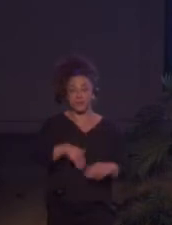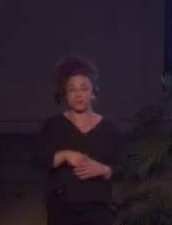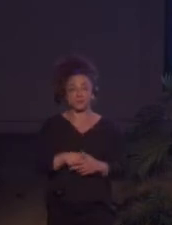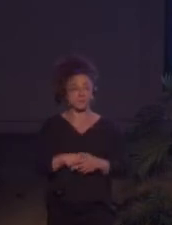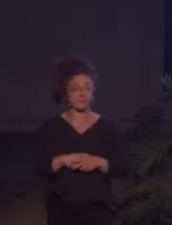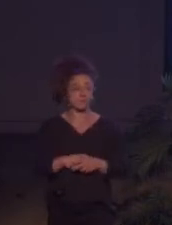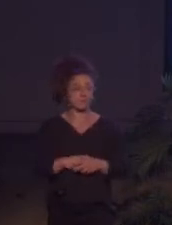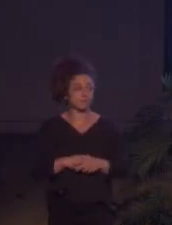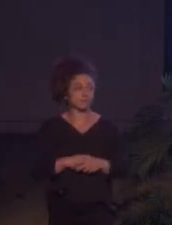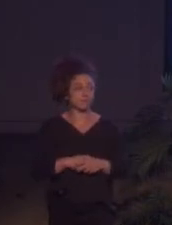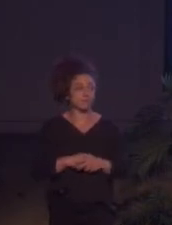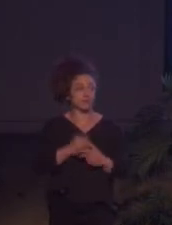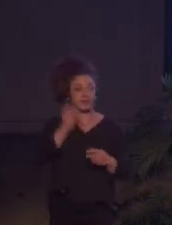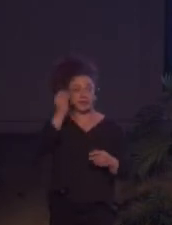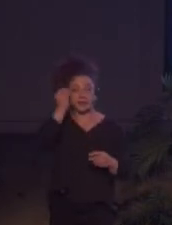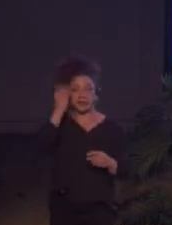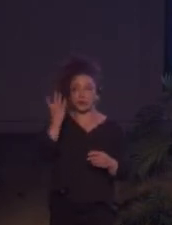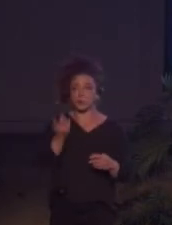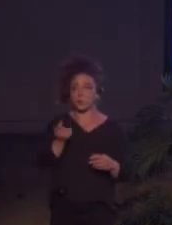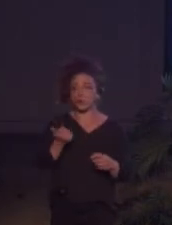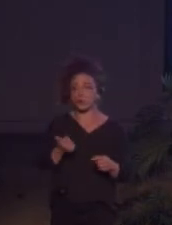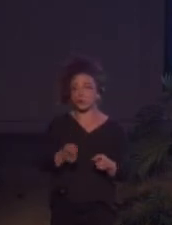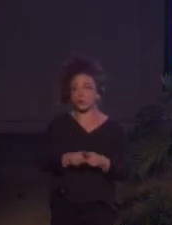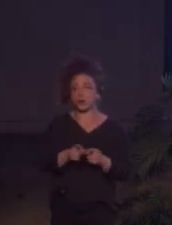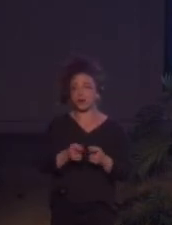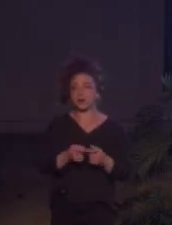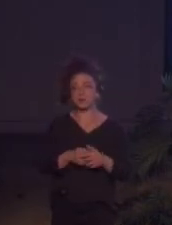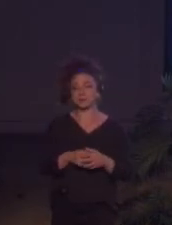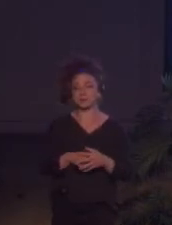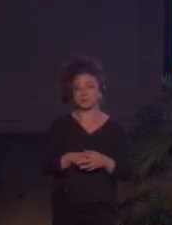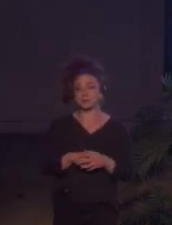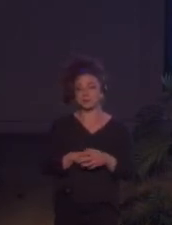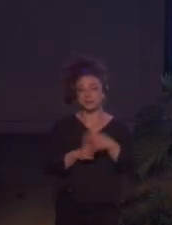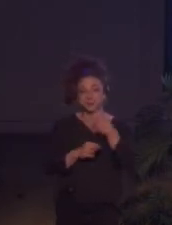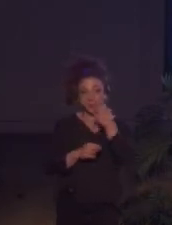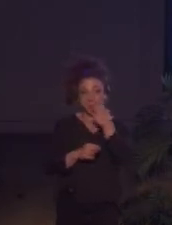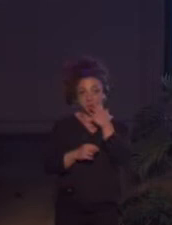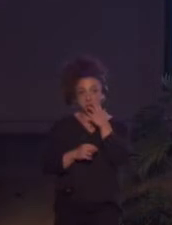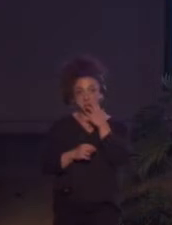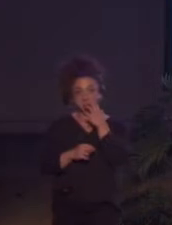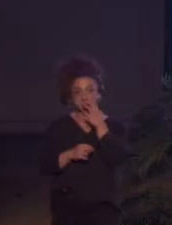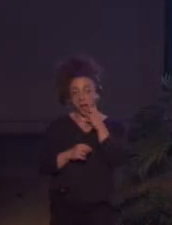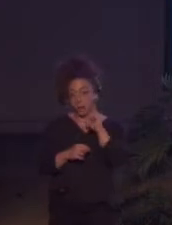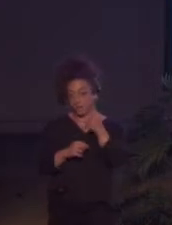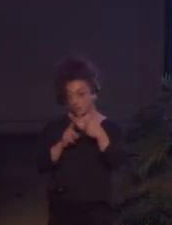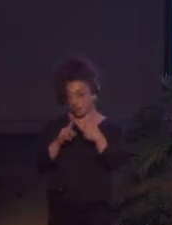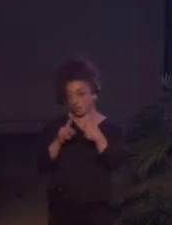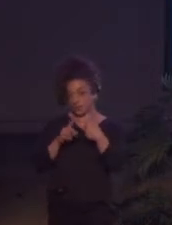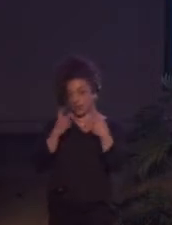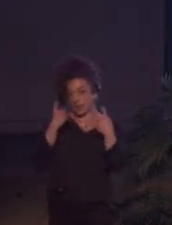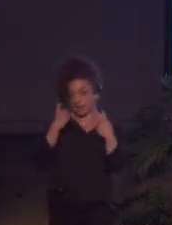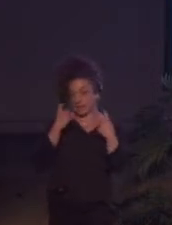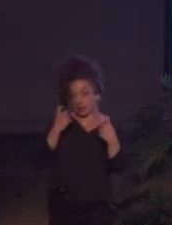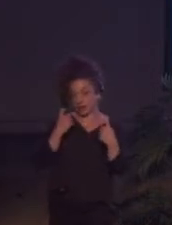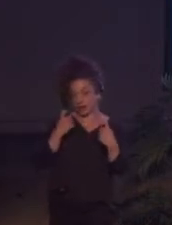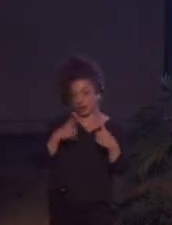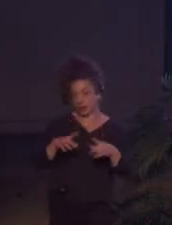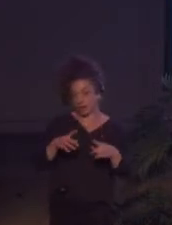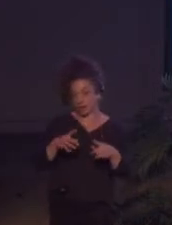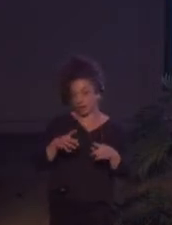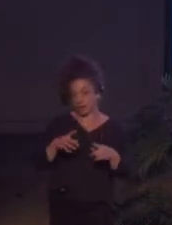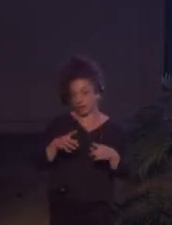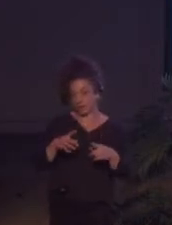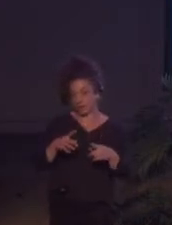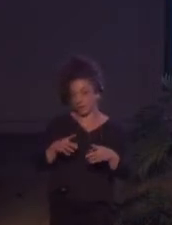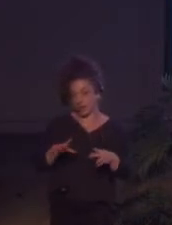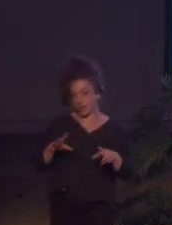pero bueno, un poco mi planteamiento sería, bueno, primero intentar como ser humildes y entender cómo